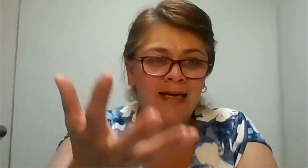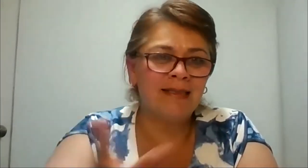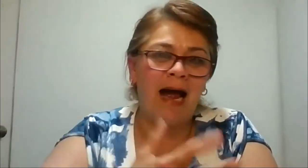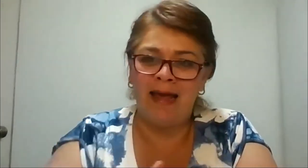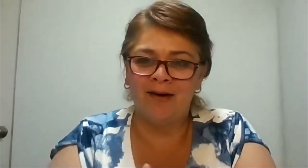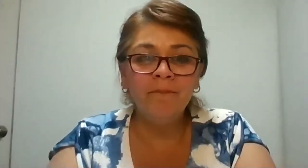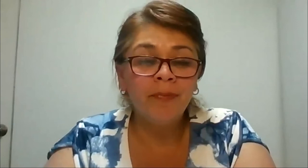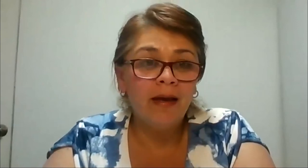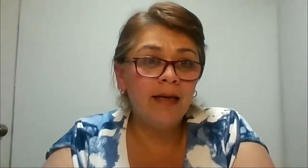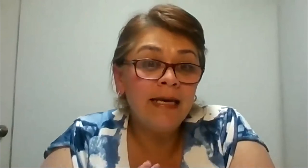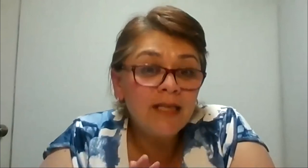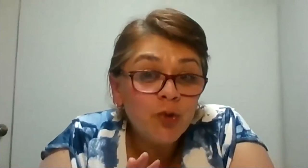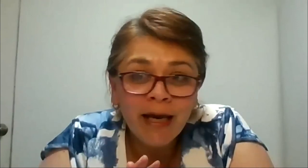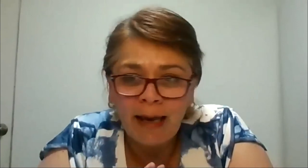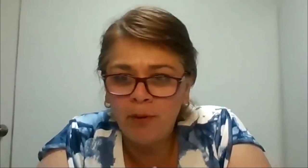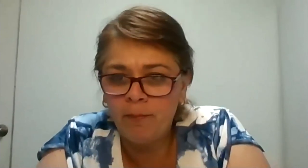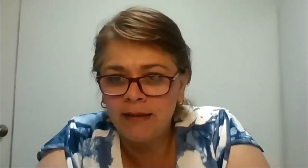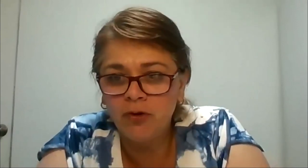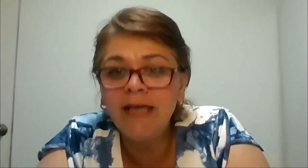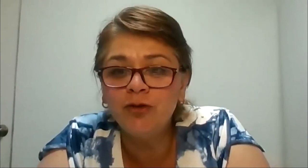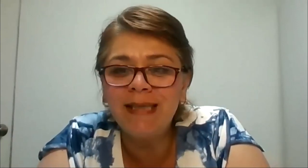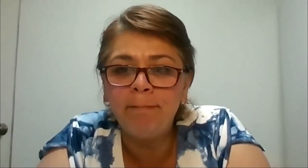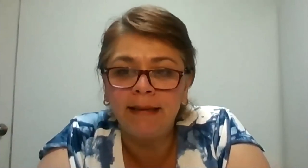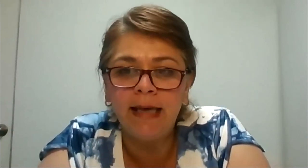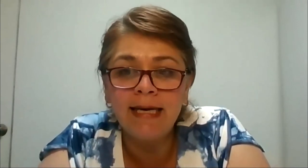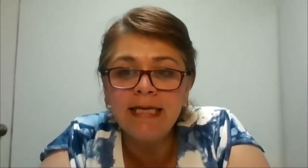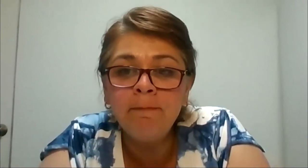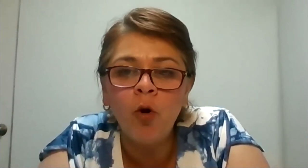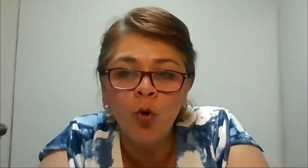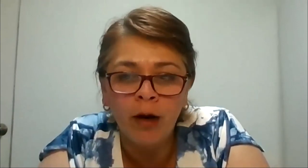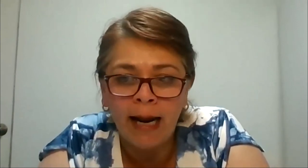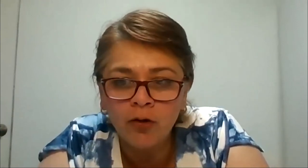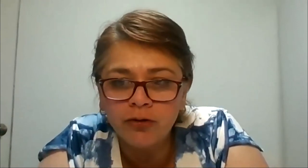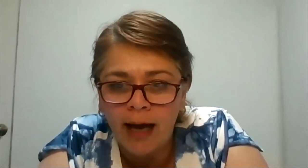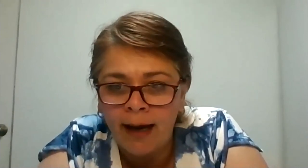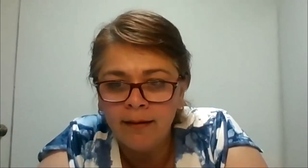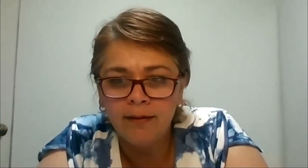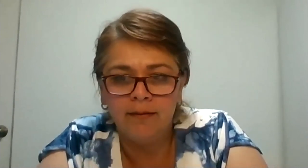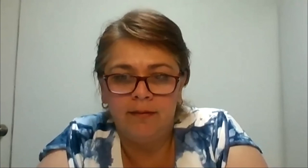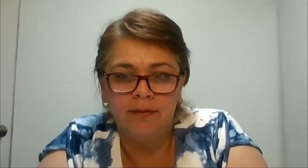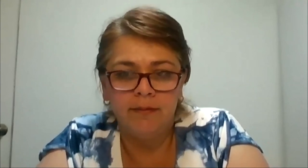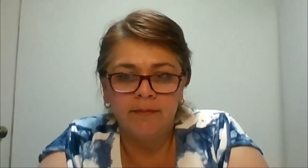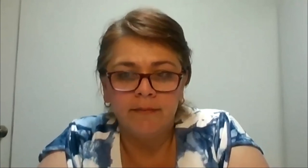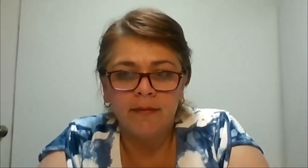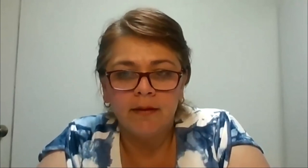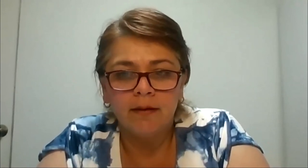de esta área, ¿no? Ese es un ejemplo más, ¿no? Eso es empatía, es involucrarlos a.